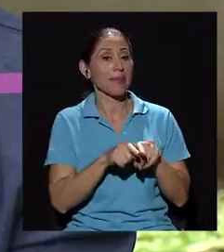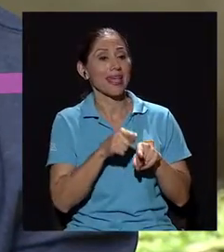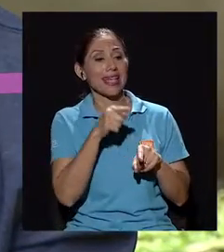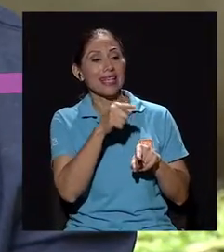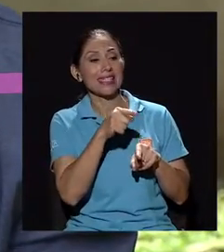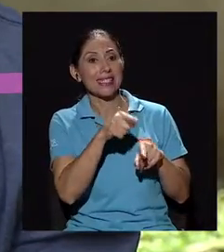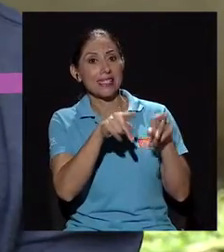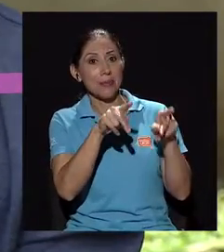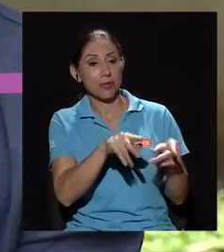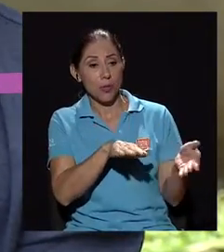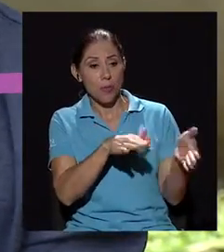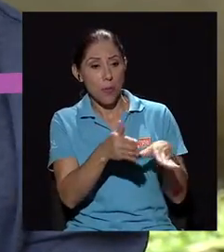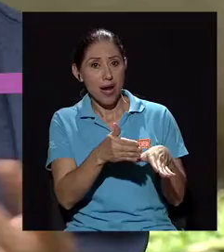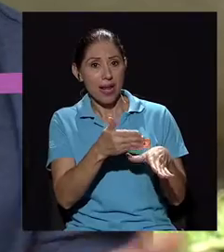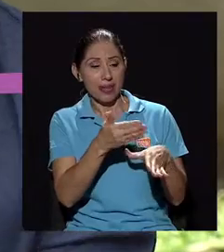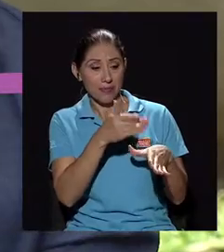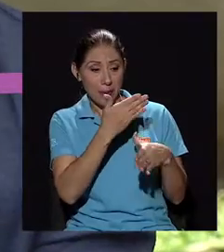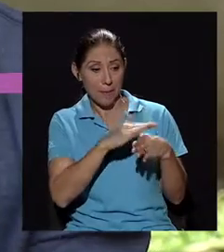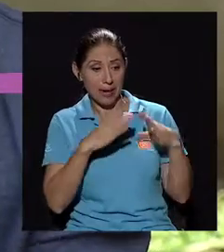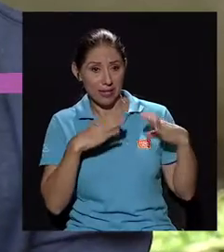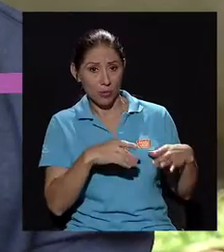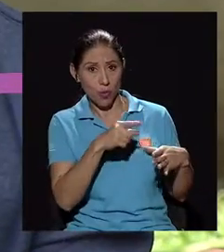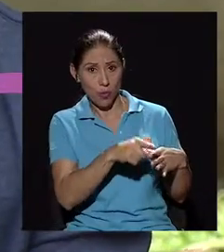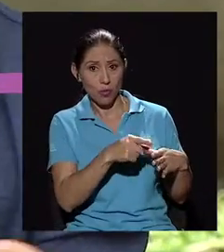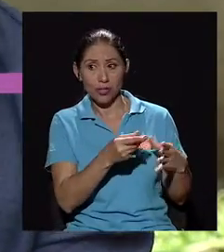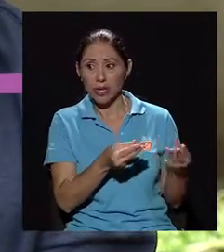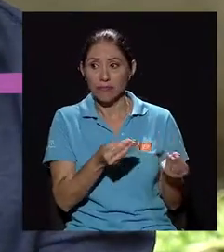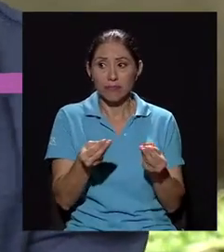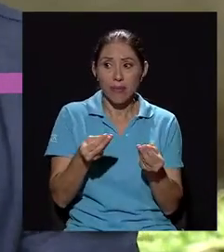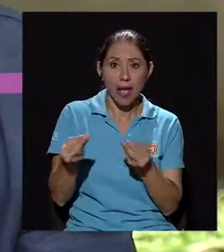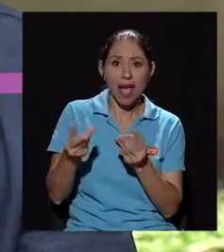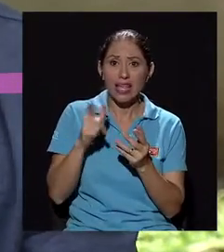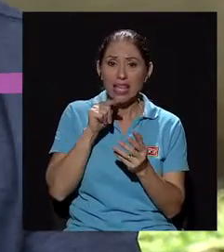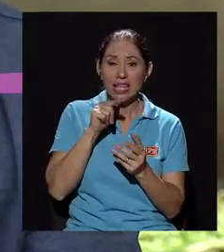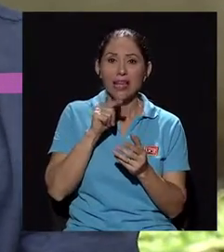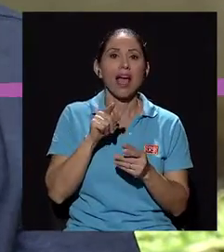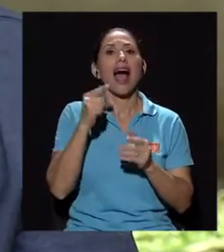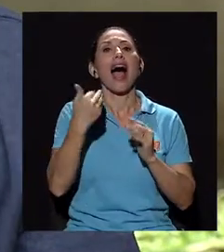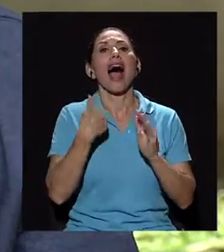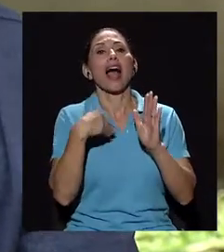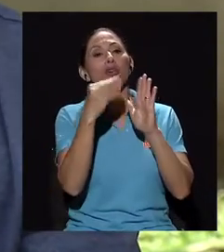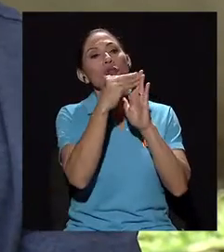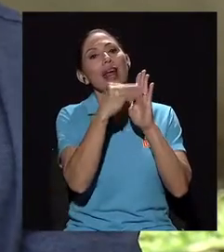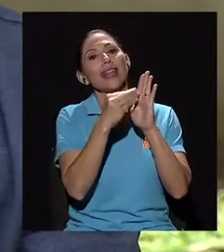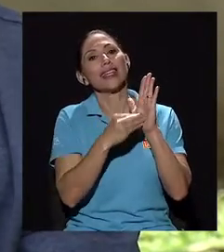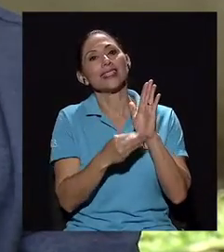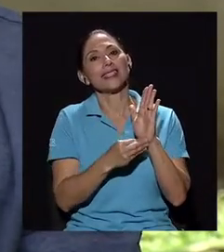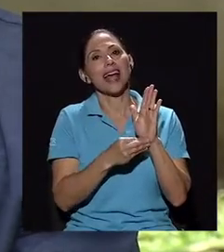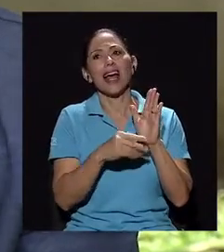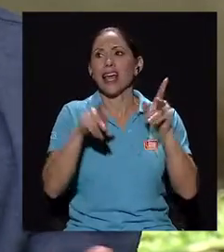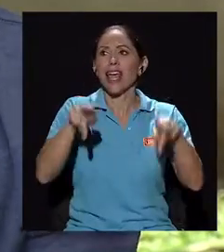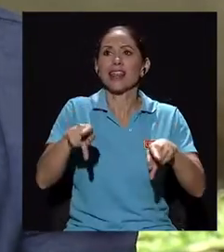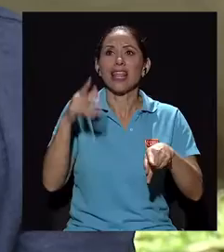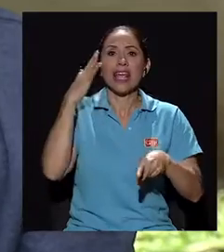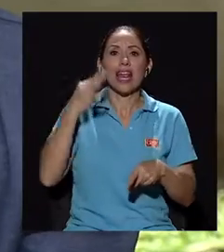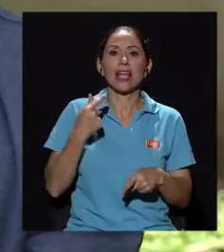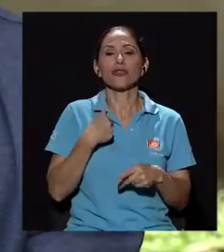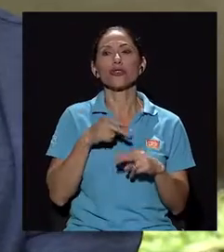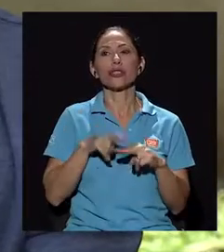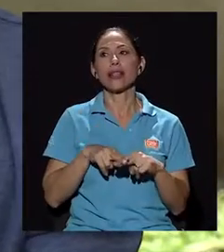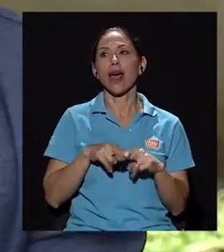órganos, imagínate, hay una mal llamada lista de espera, ¿verdad? Que la gente piensa que yo estoy sentado en alguna parte con un número, pero no es así,